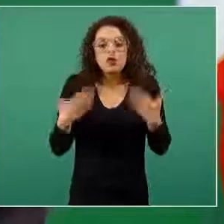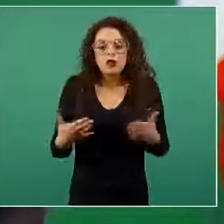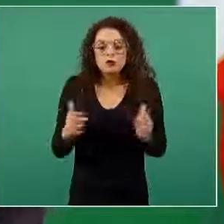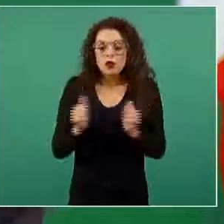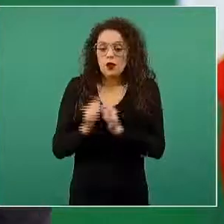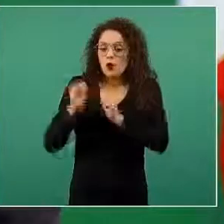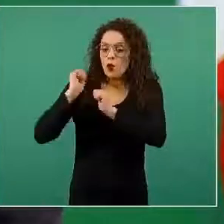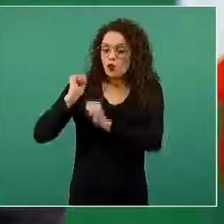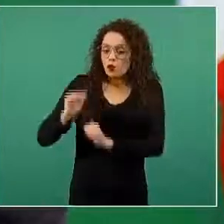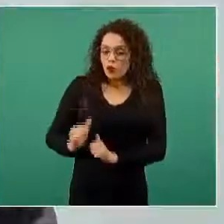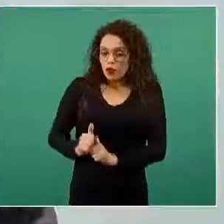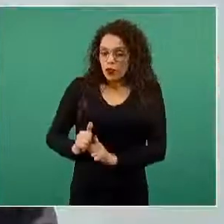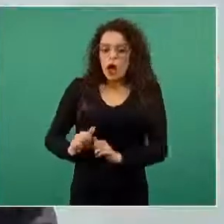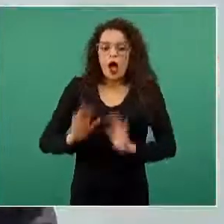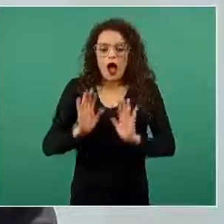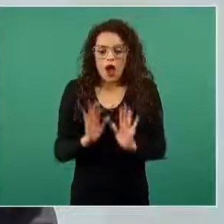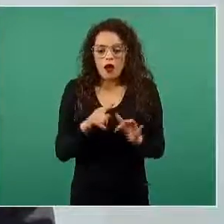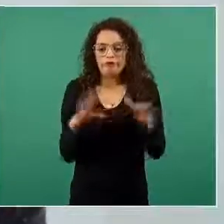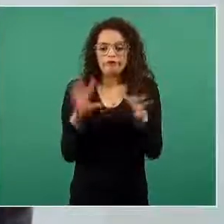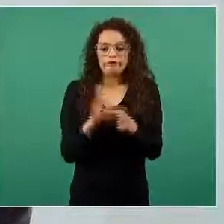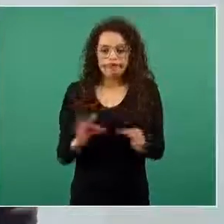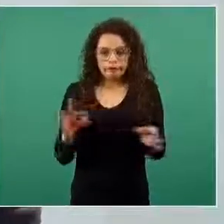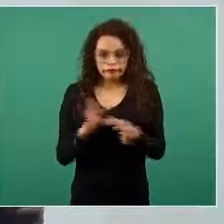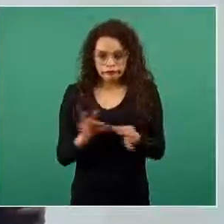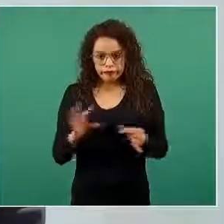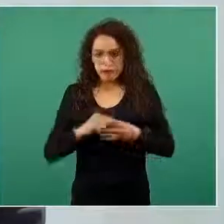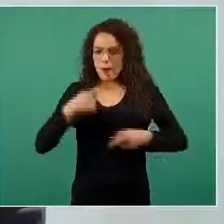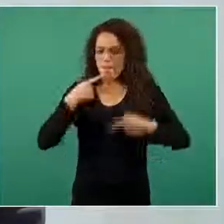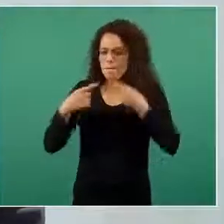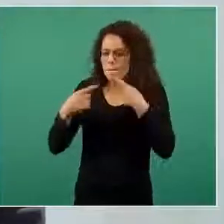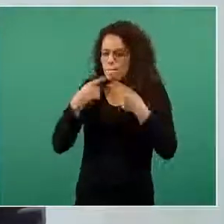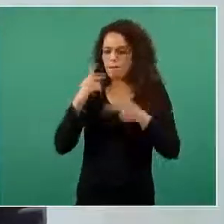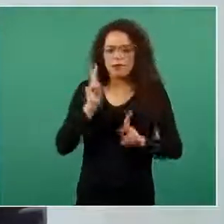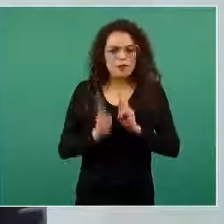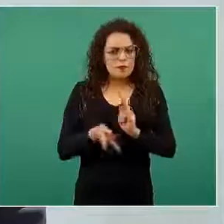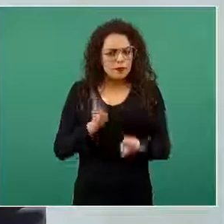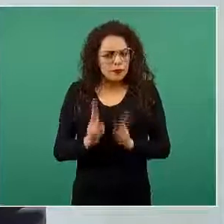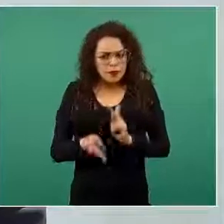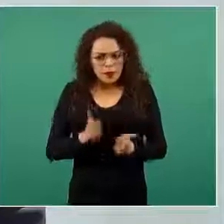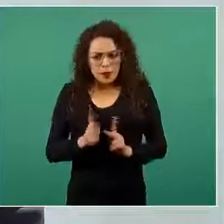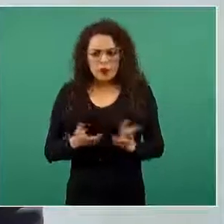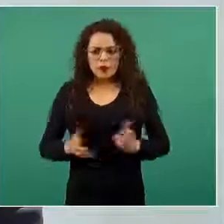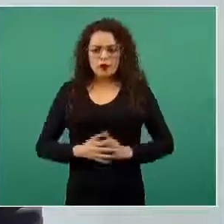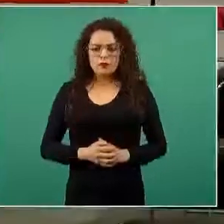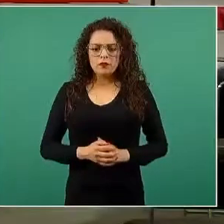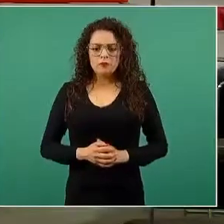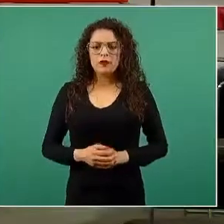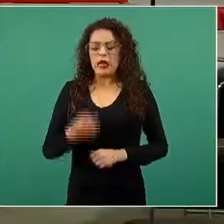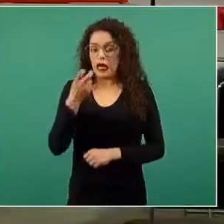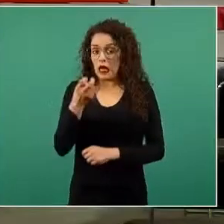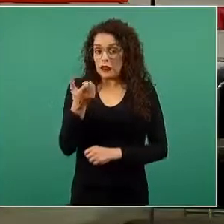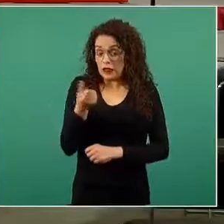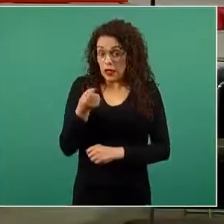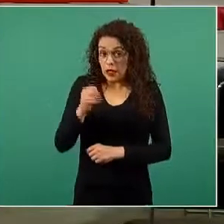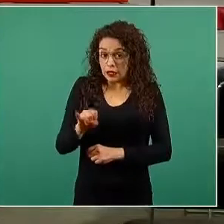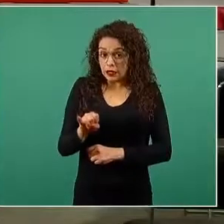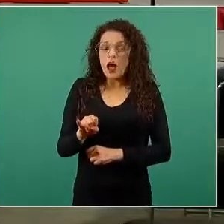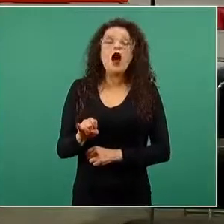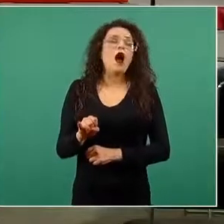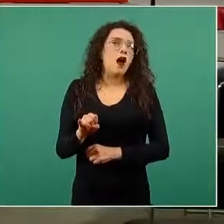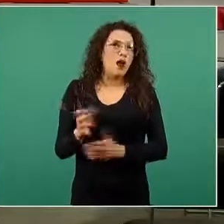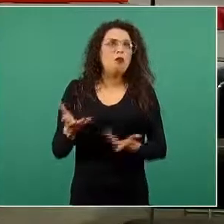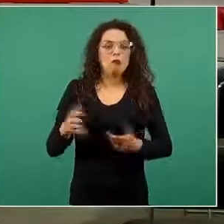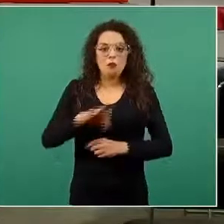las autoridades de salud, y entonces entran en este diálogo entramos en este diálogo, y es así como logramos llegar a